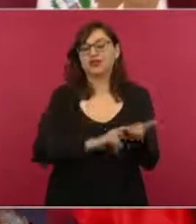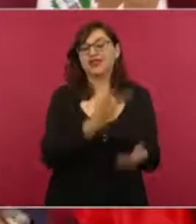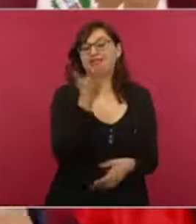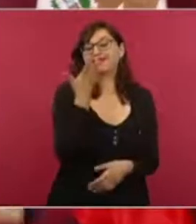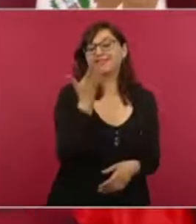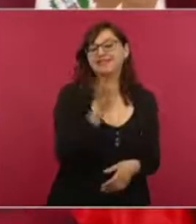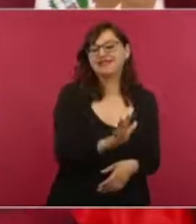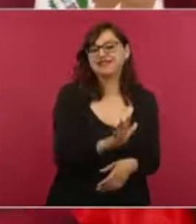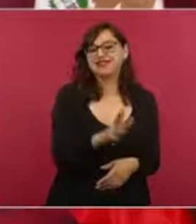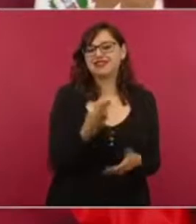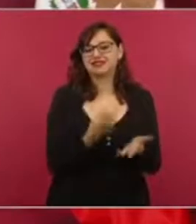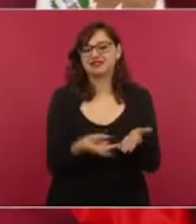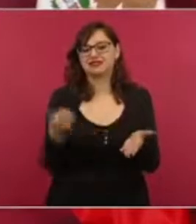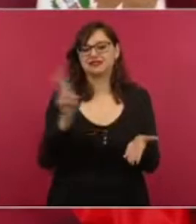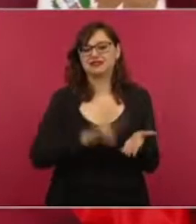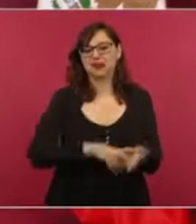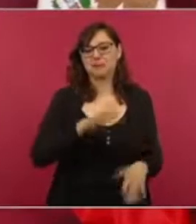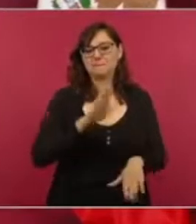que pagamos aquí.